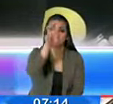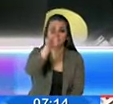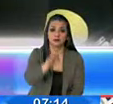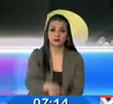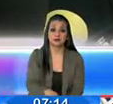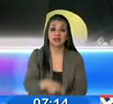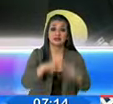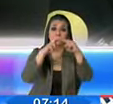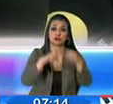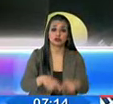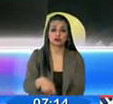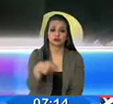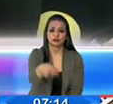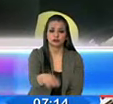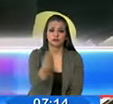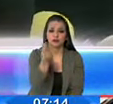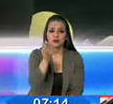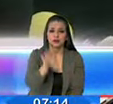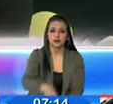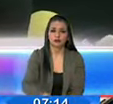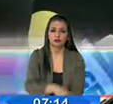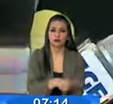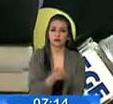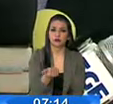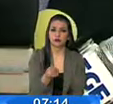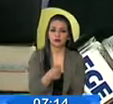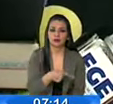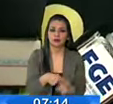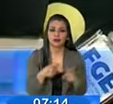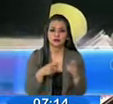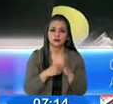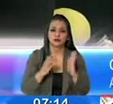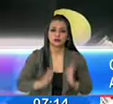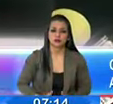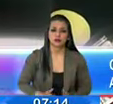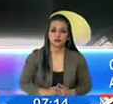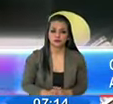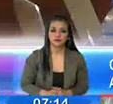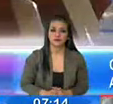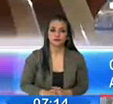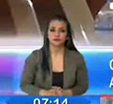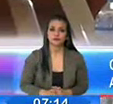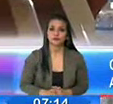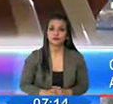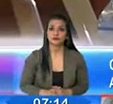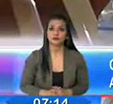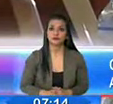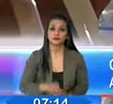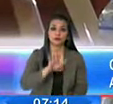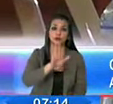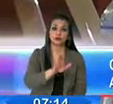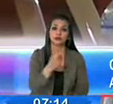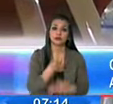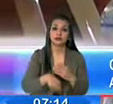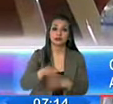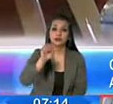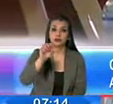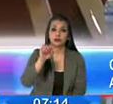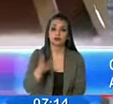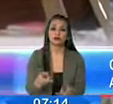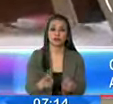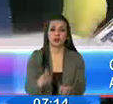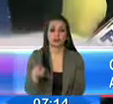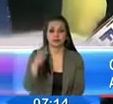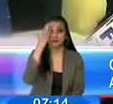entregar la suite en la suite del excontralor los recursos. Su hijo John Pollitt es acusado como